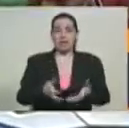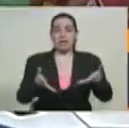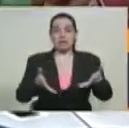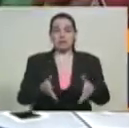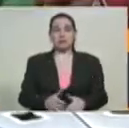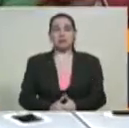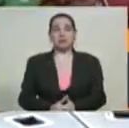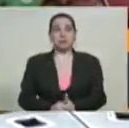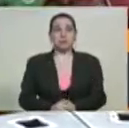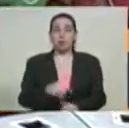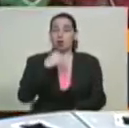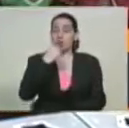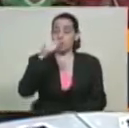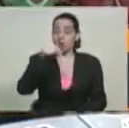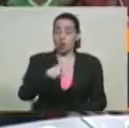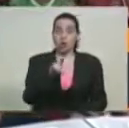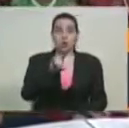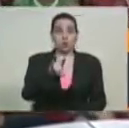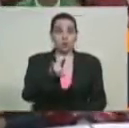Lo digo hoy, lunes.